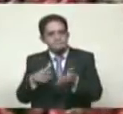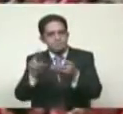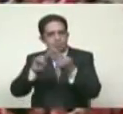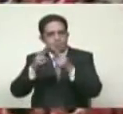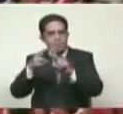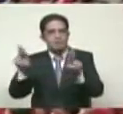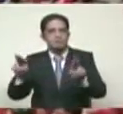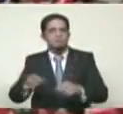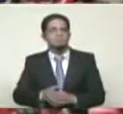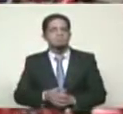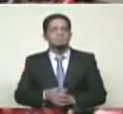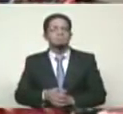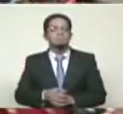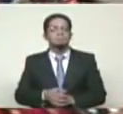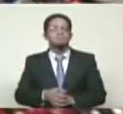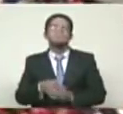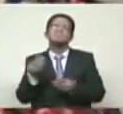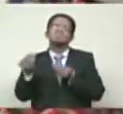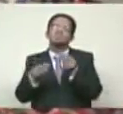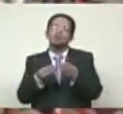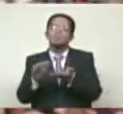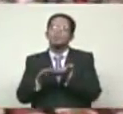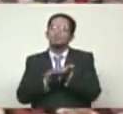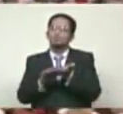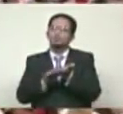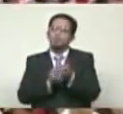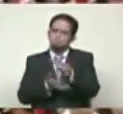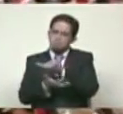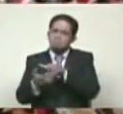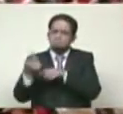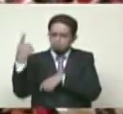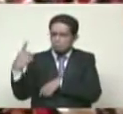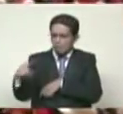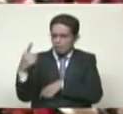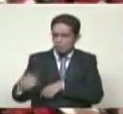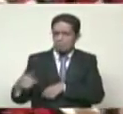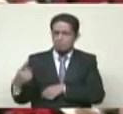en la solución de los conflictos y controversias.